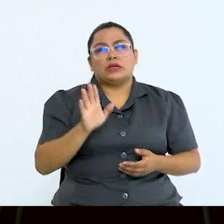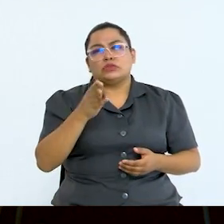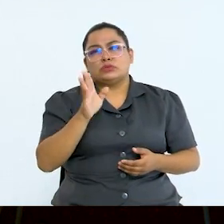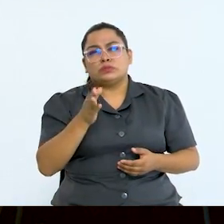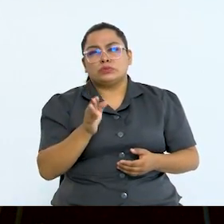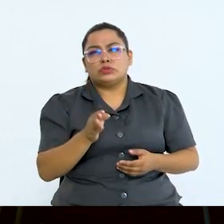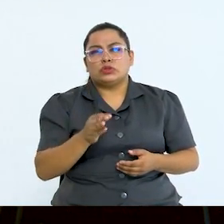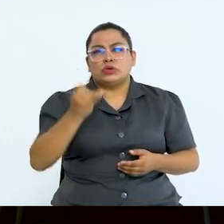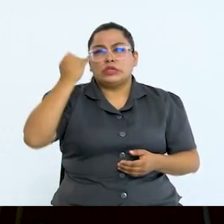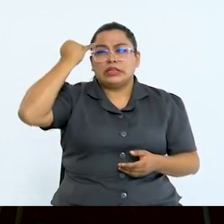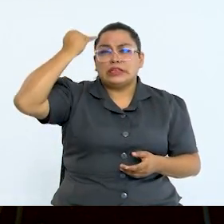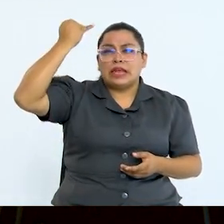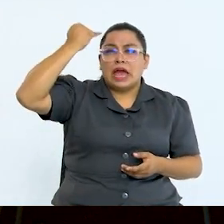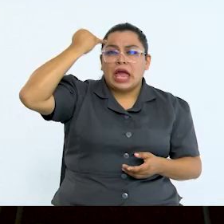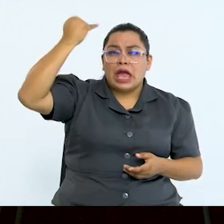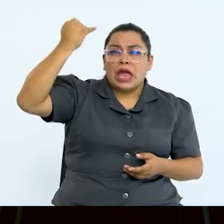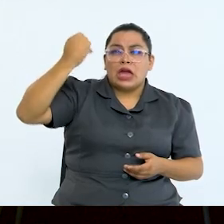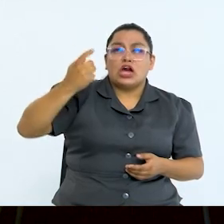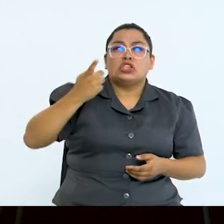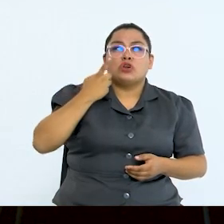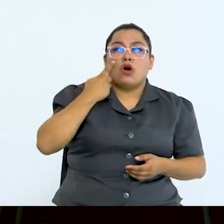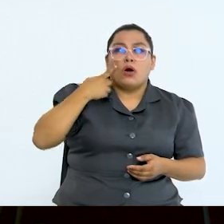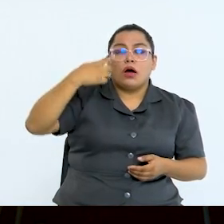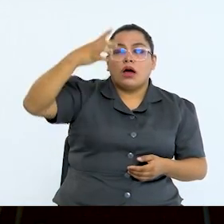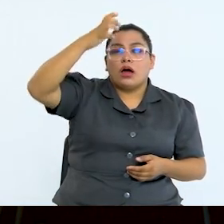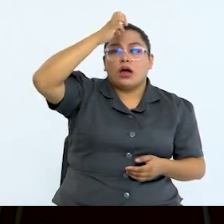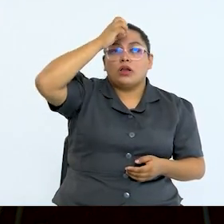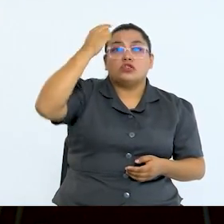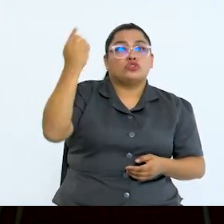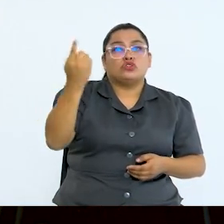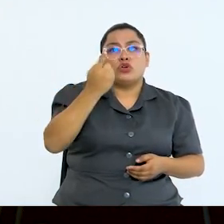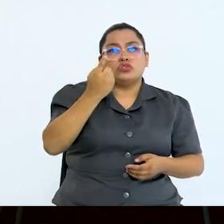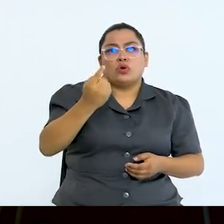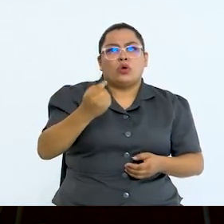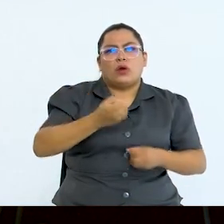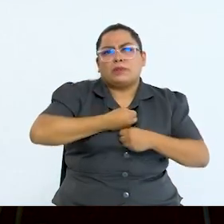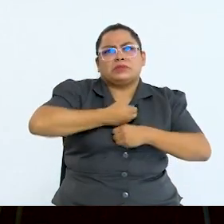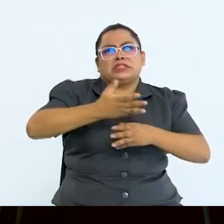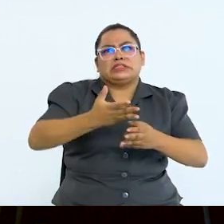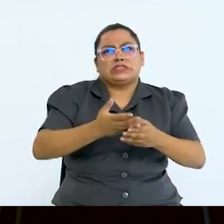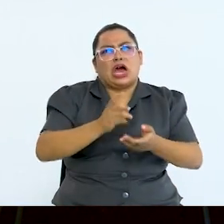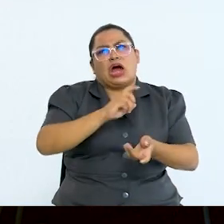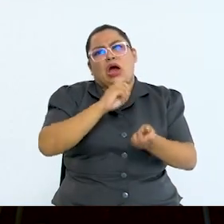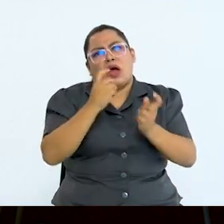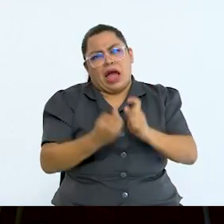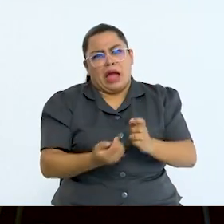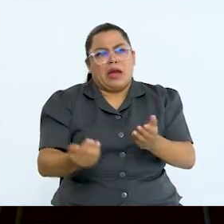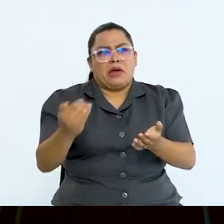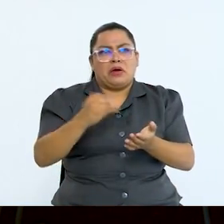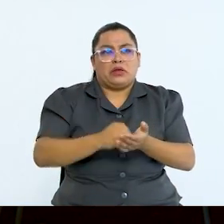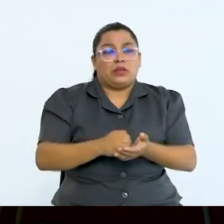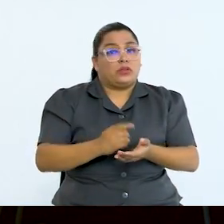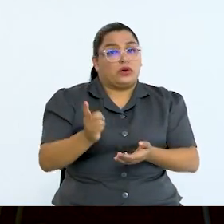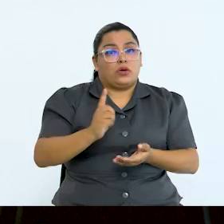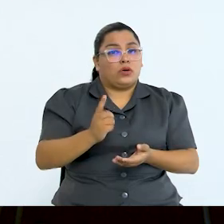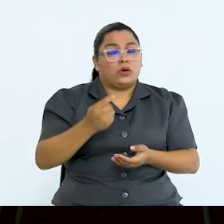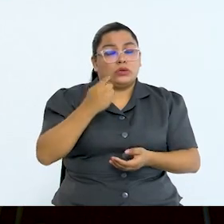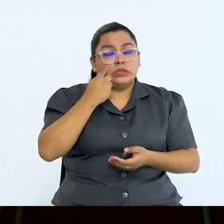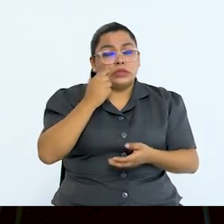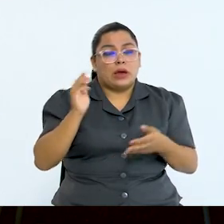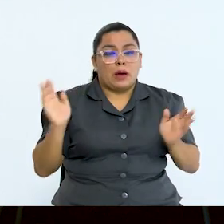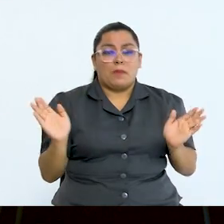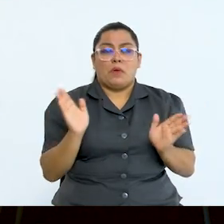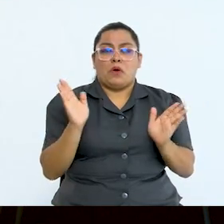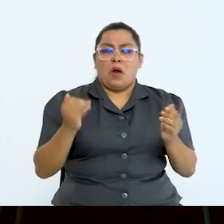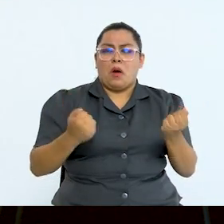de dónde tiene el error y no simplemente indicarle que lo haga nuevamente. Entonces, indicamos dónde está